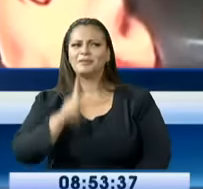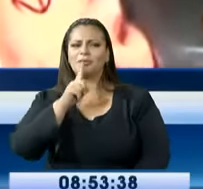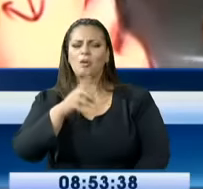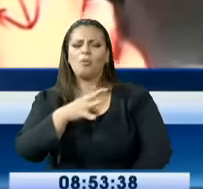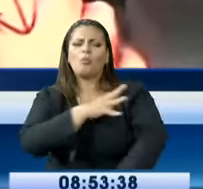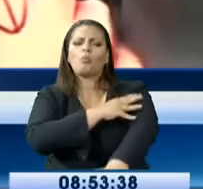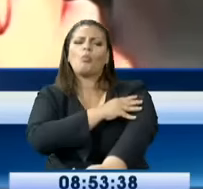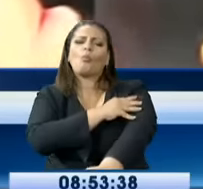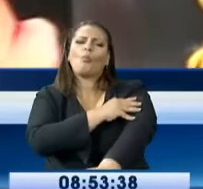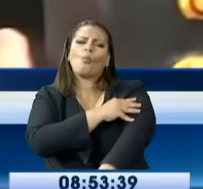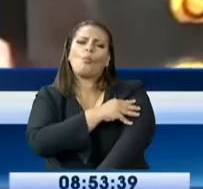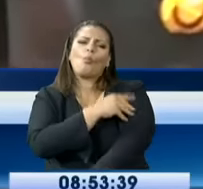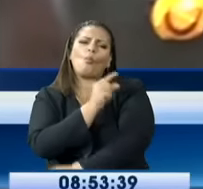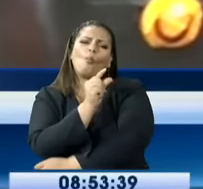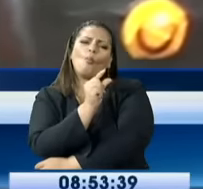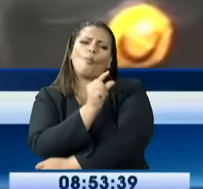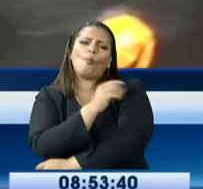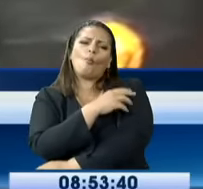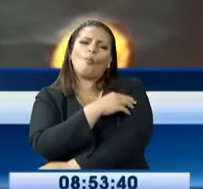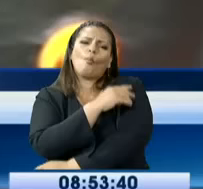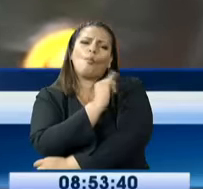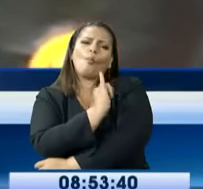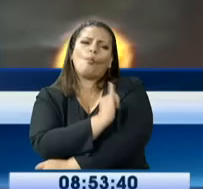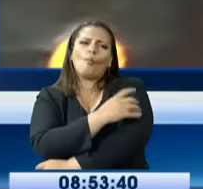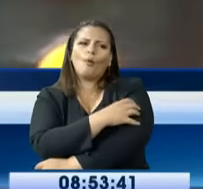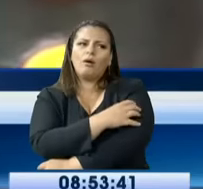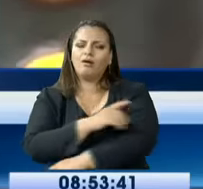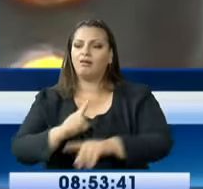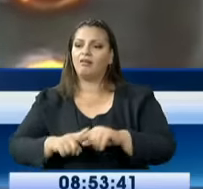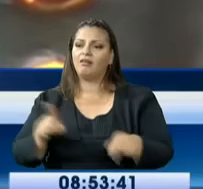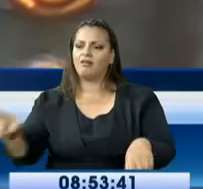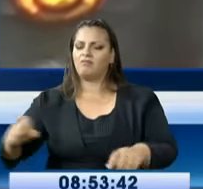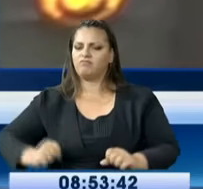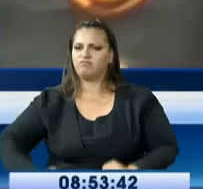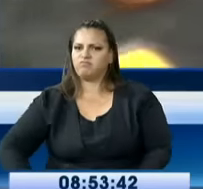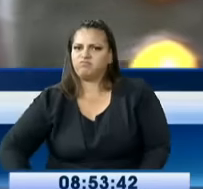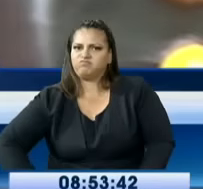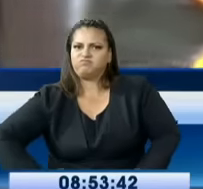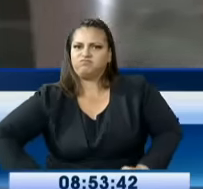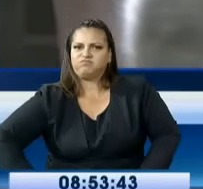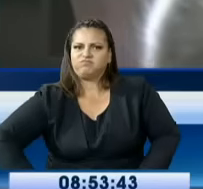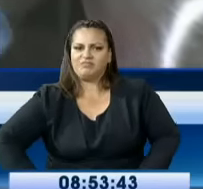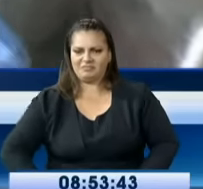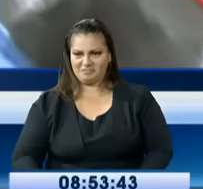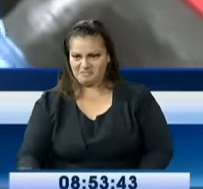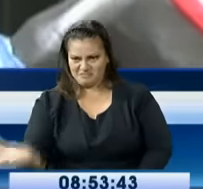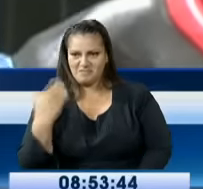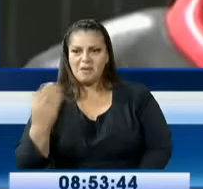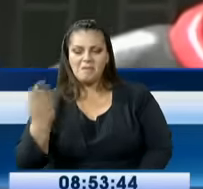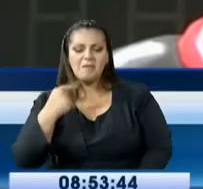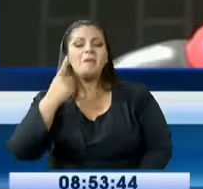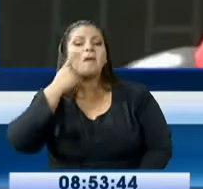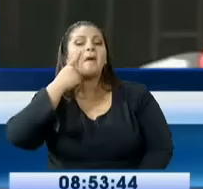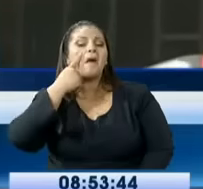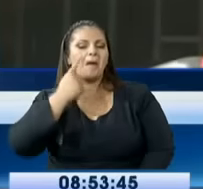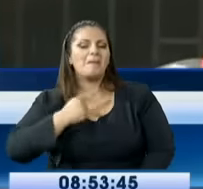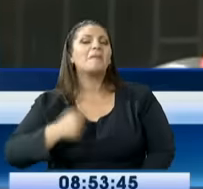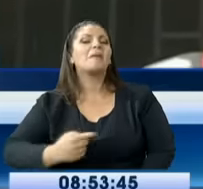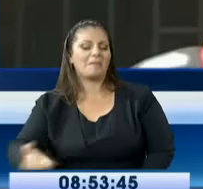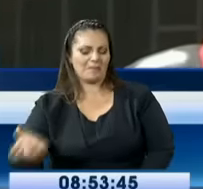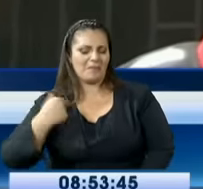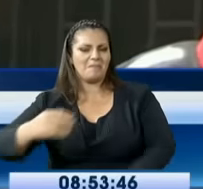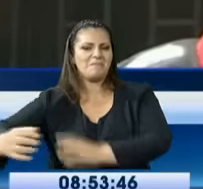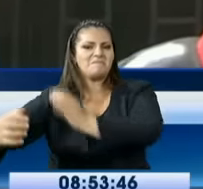razón, porque miren esos brazos. No, esos bracitos flacos. Prácticamente pues. Son flequitos. Bracitos flacos. cuando venga para demostrar esa